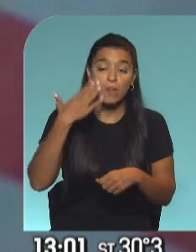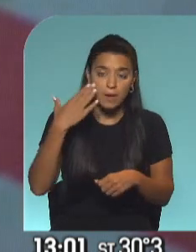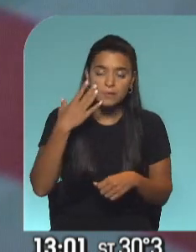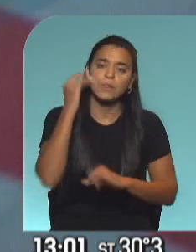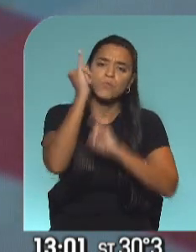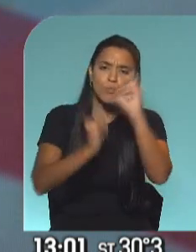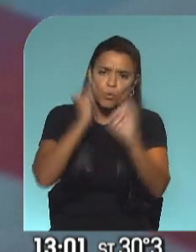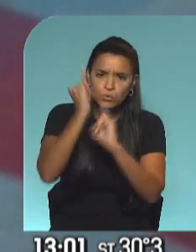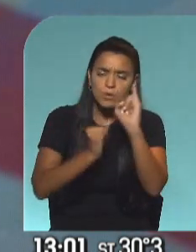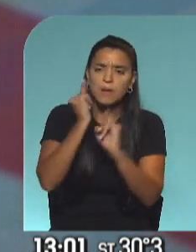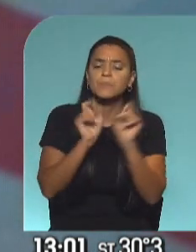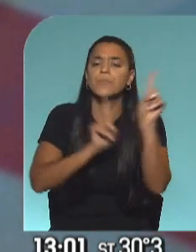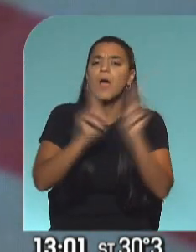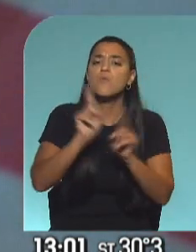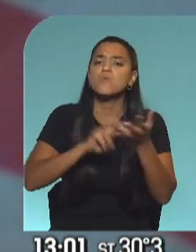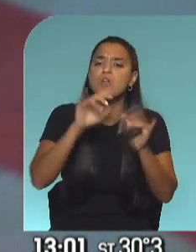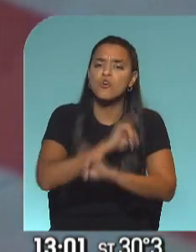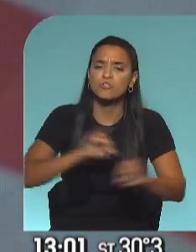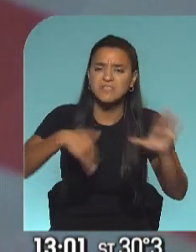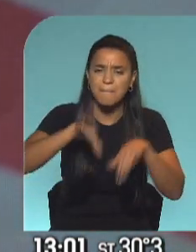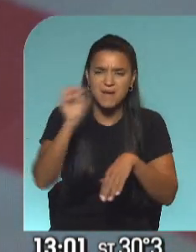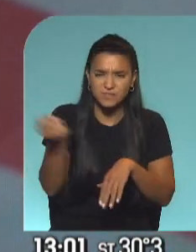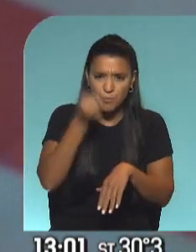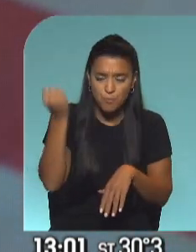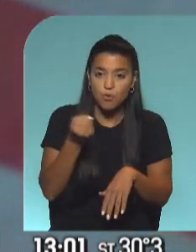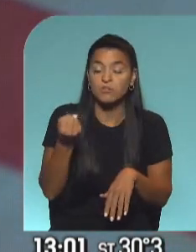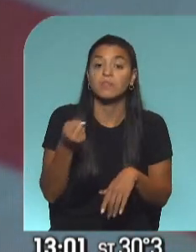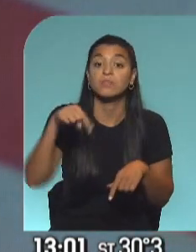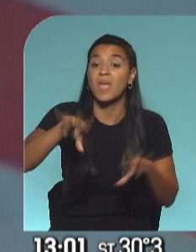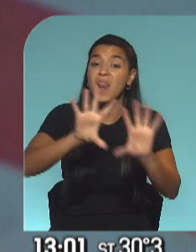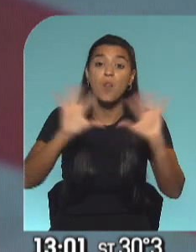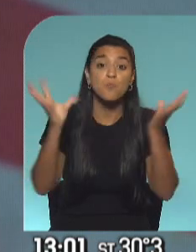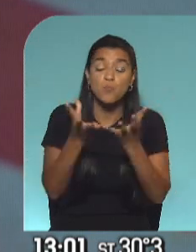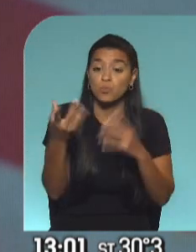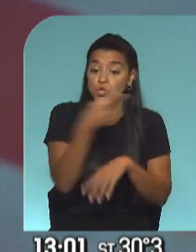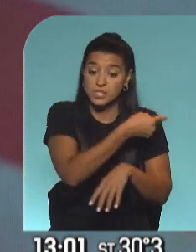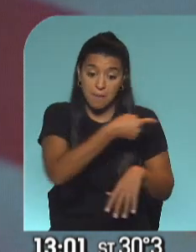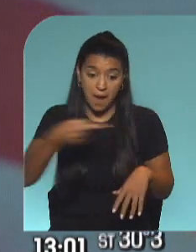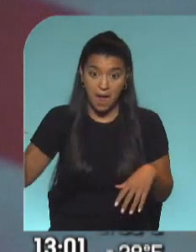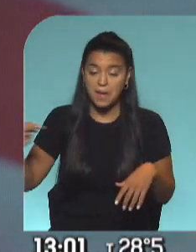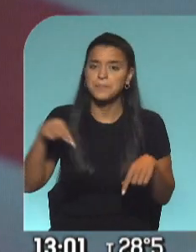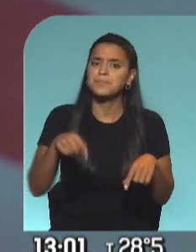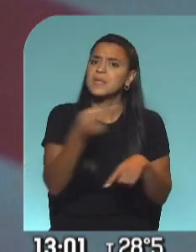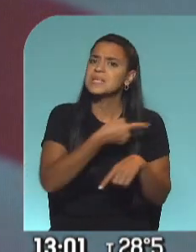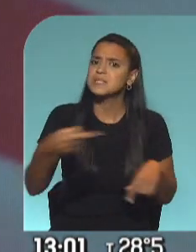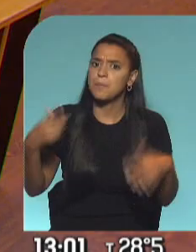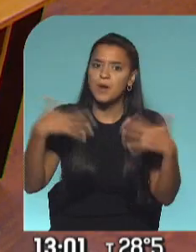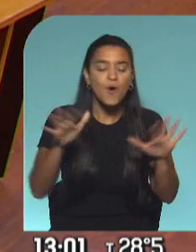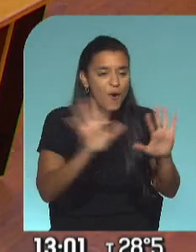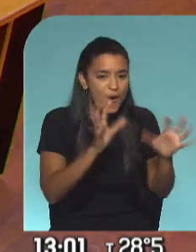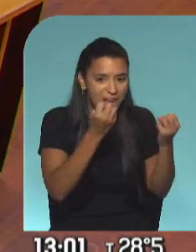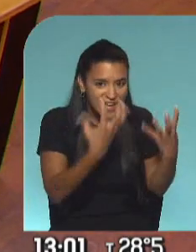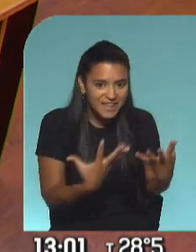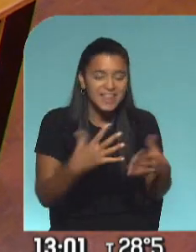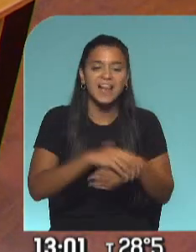Vamos a estar contando algunas de las noticias más importantes que ocurrieron en el mundo la semana que pasó, en una semana marcada, hola Yelén Rulo,